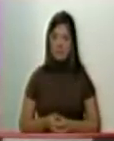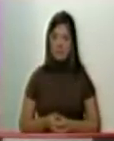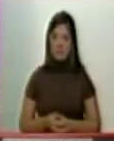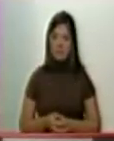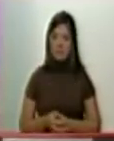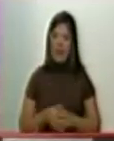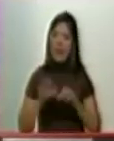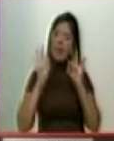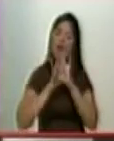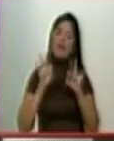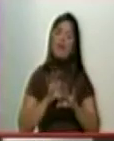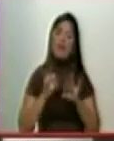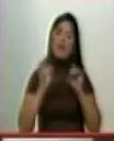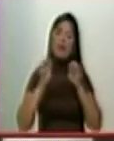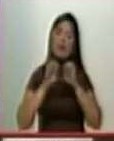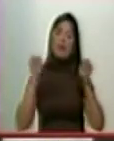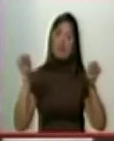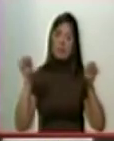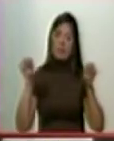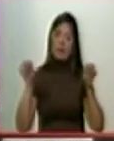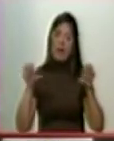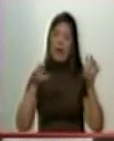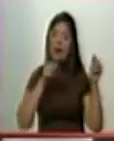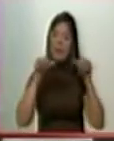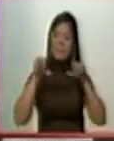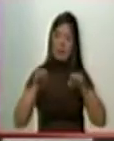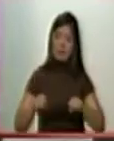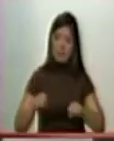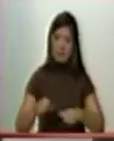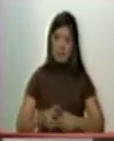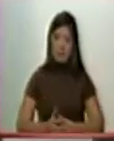del modelo educativo capitalista,